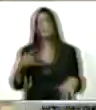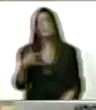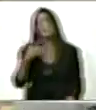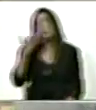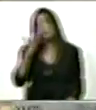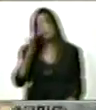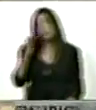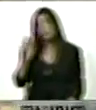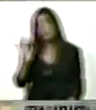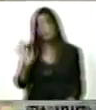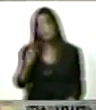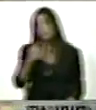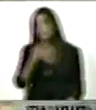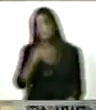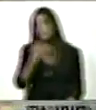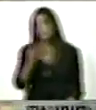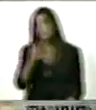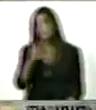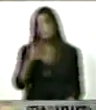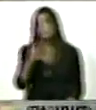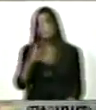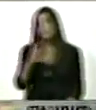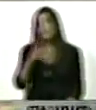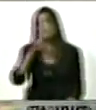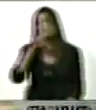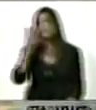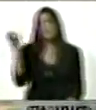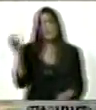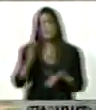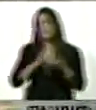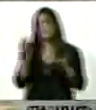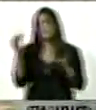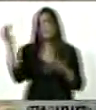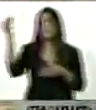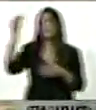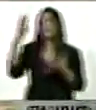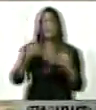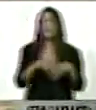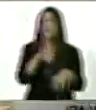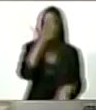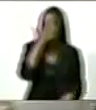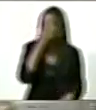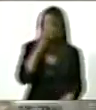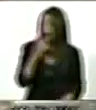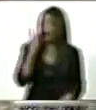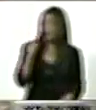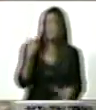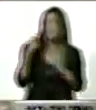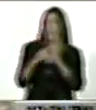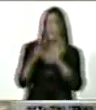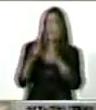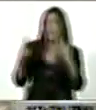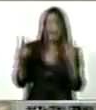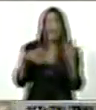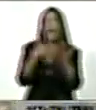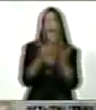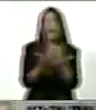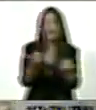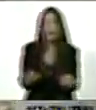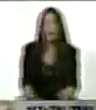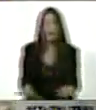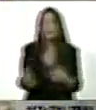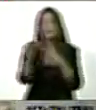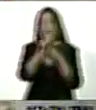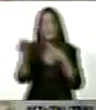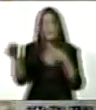atrevo a señalar que superan la centena de reuniones que se han realizado desde febrero del año 2016 hasta la